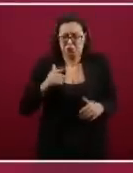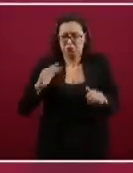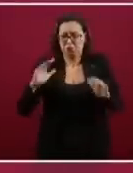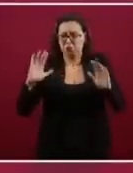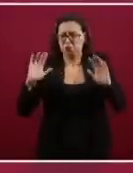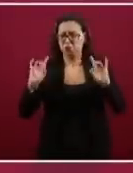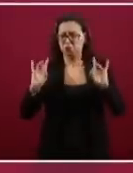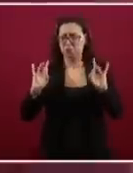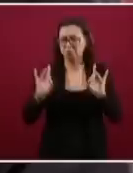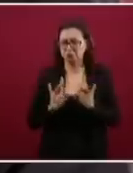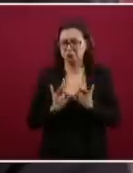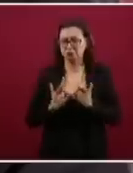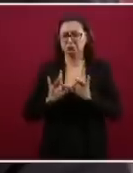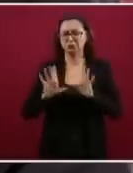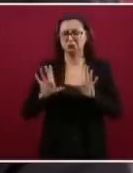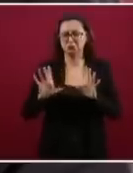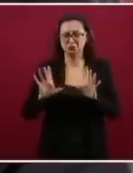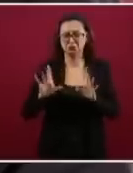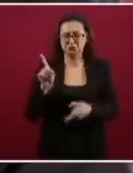de la existencia de este